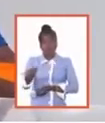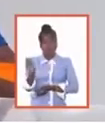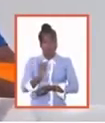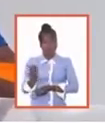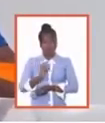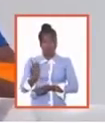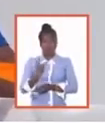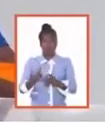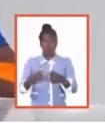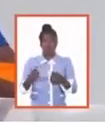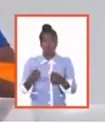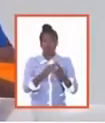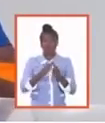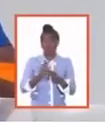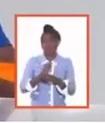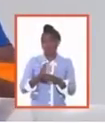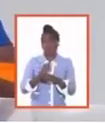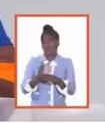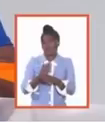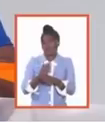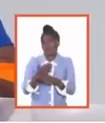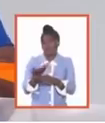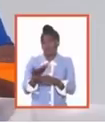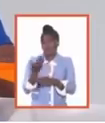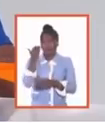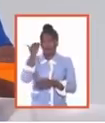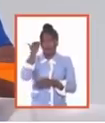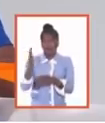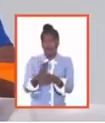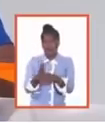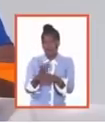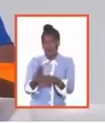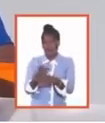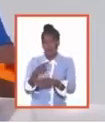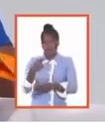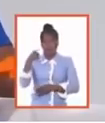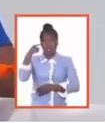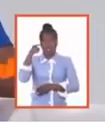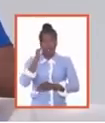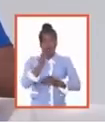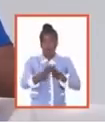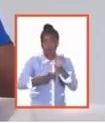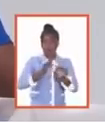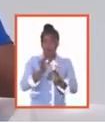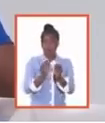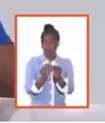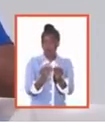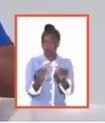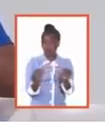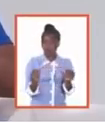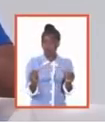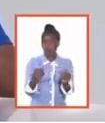muy bien, pero hay bloques que tienen débil funcionamiento y también nos hemos dado la tarea, como estamos ahí vinculados, con ese intercambio, a